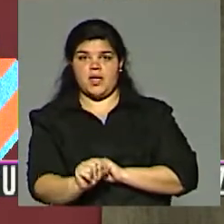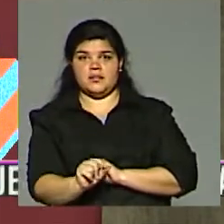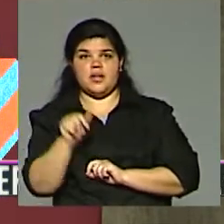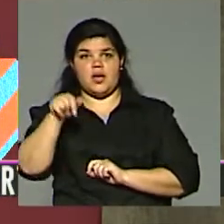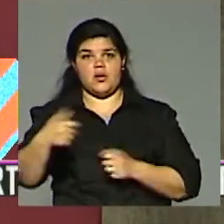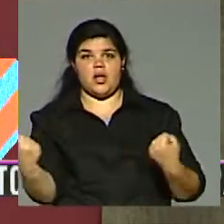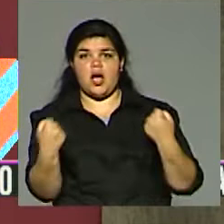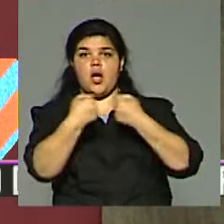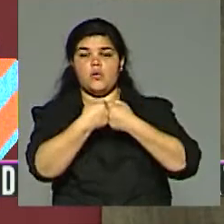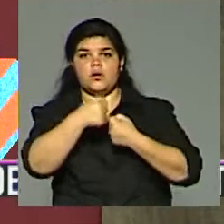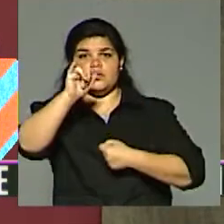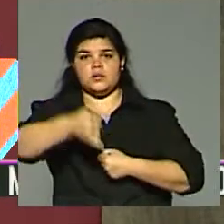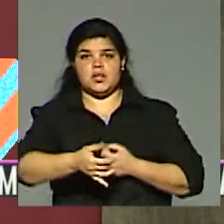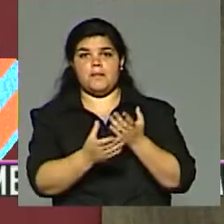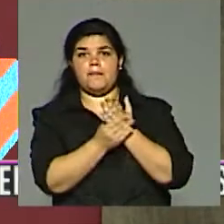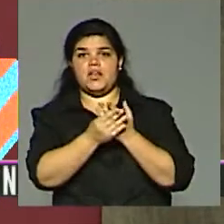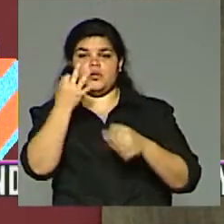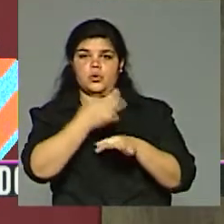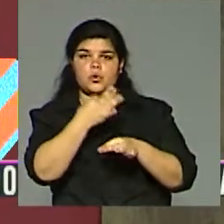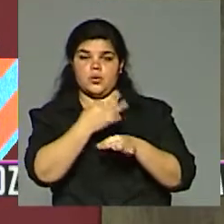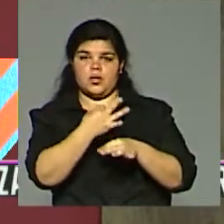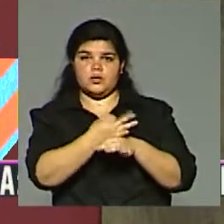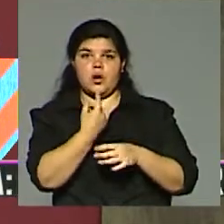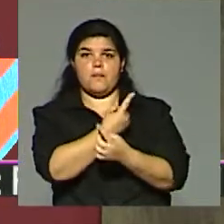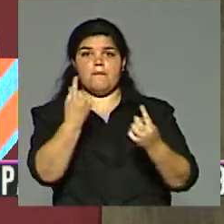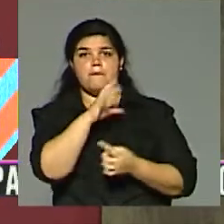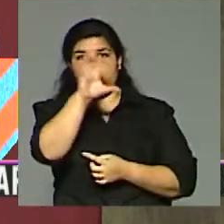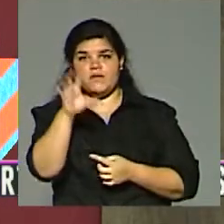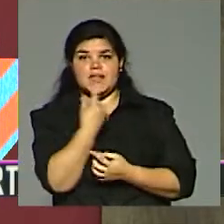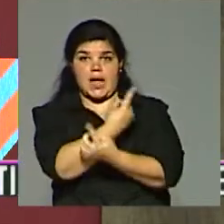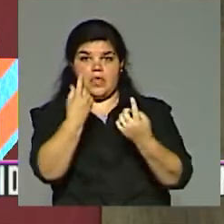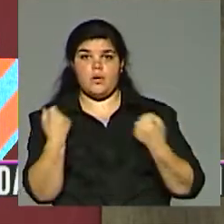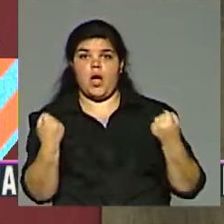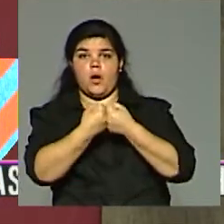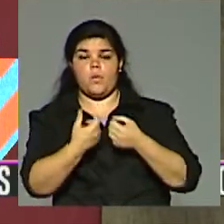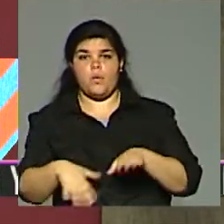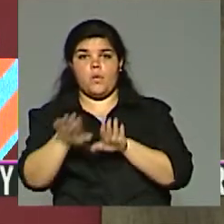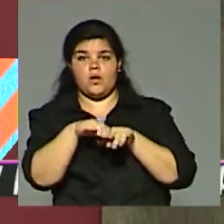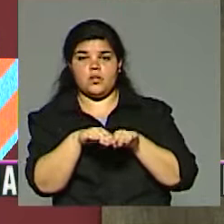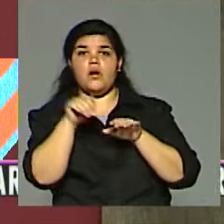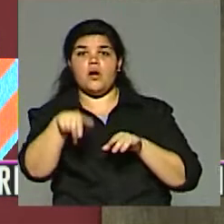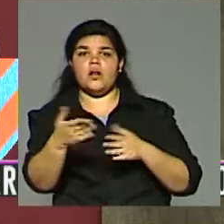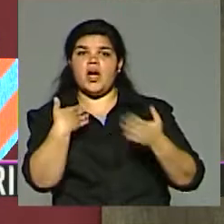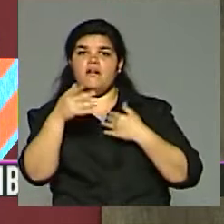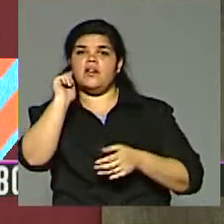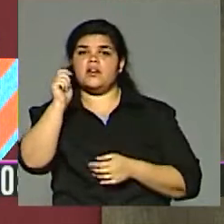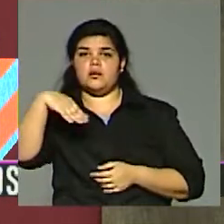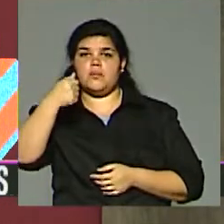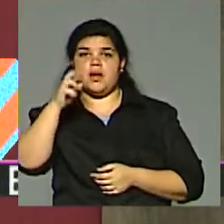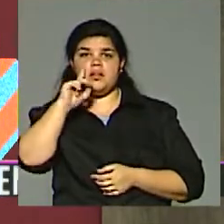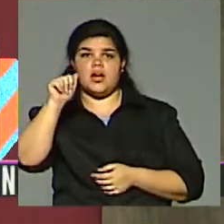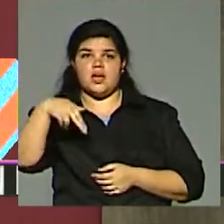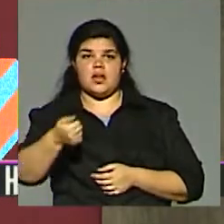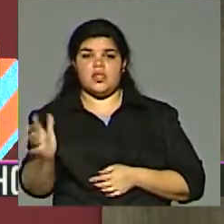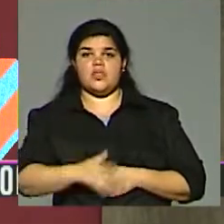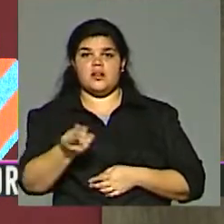el consenso de los ministros de educación de cada una de las provincias. Para hablar del tema, tenemos a Mariana Barroso, directora